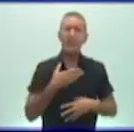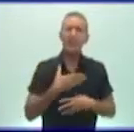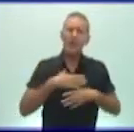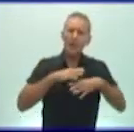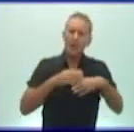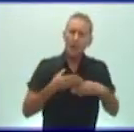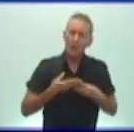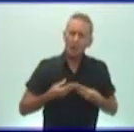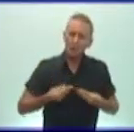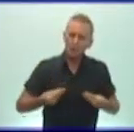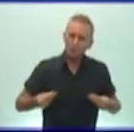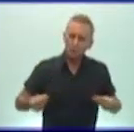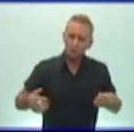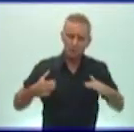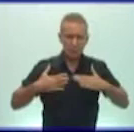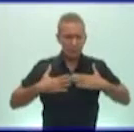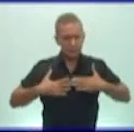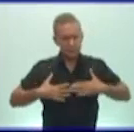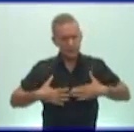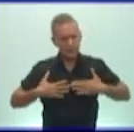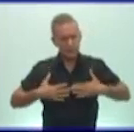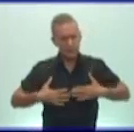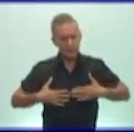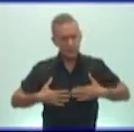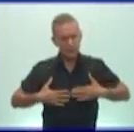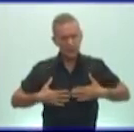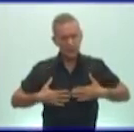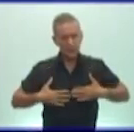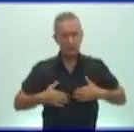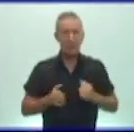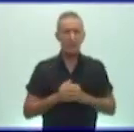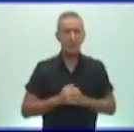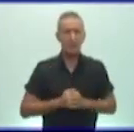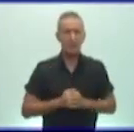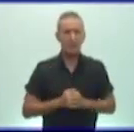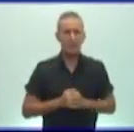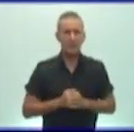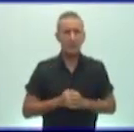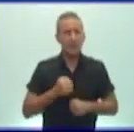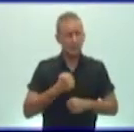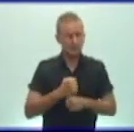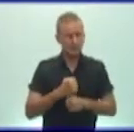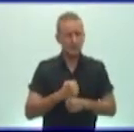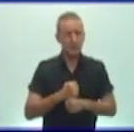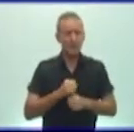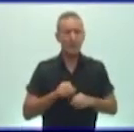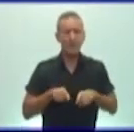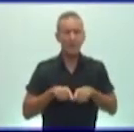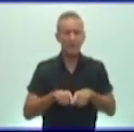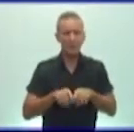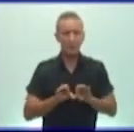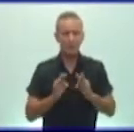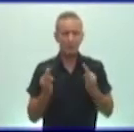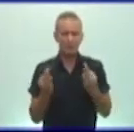agitada, tranquila, rebelde. A trabajar en familia.